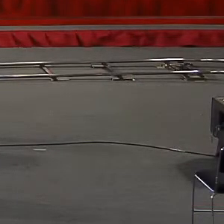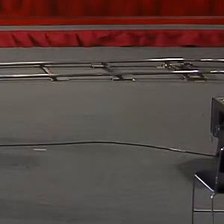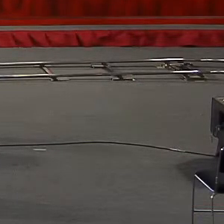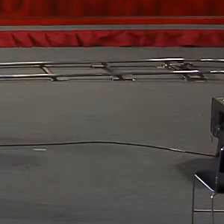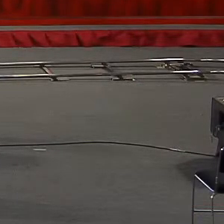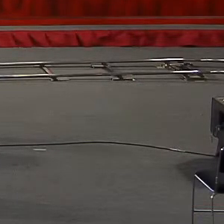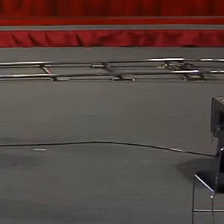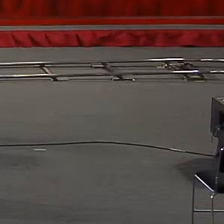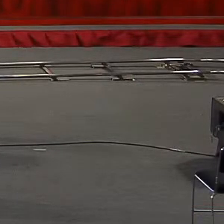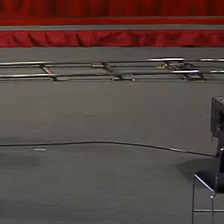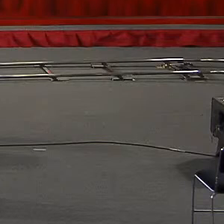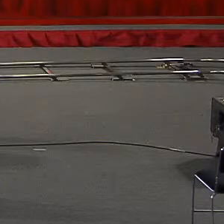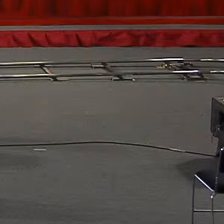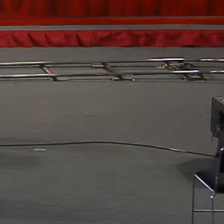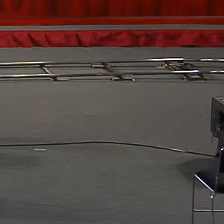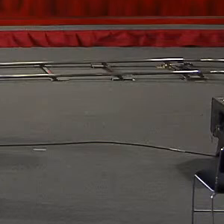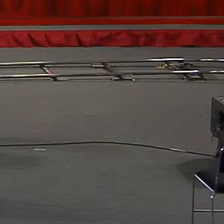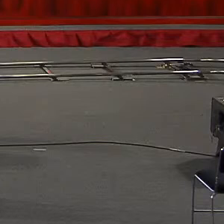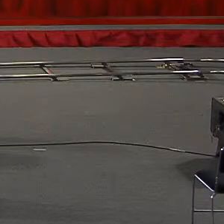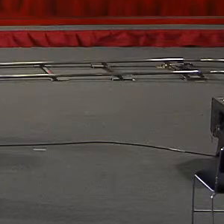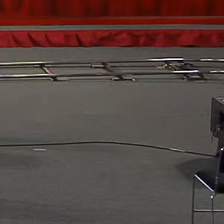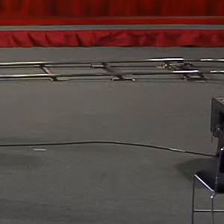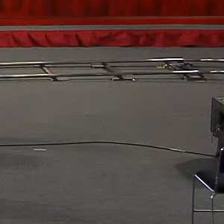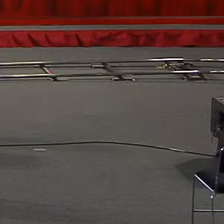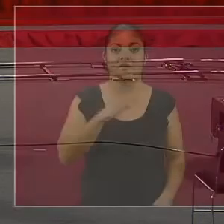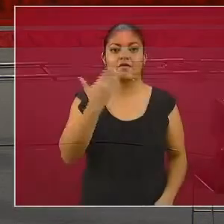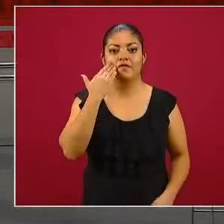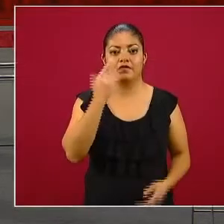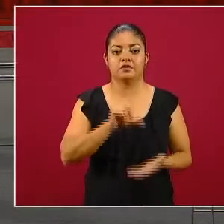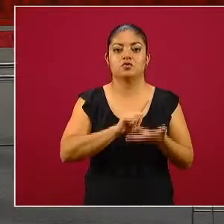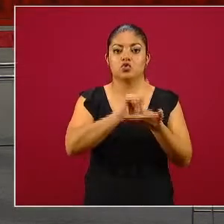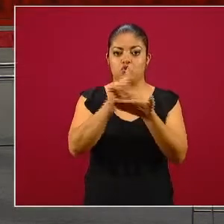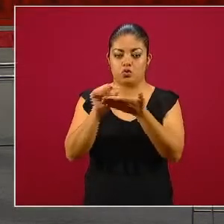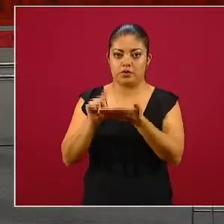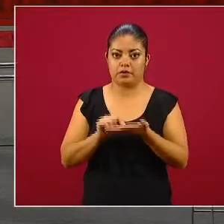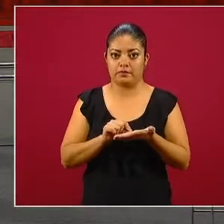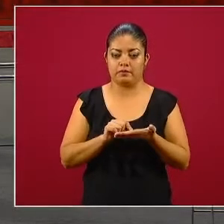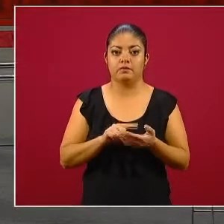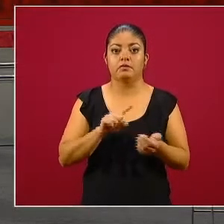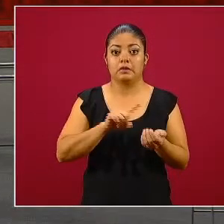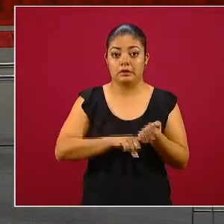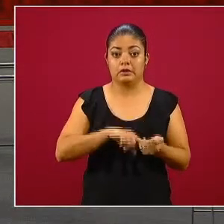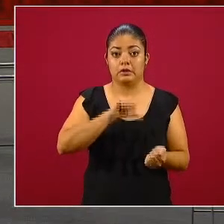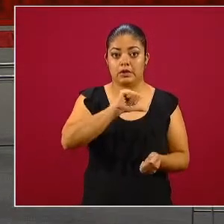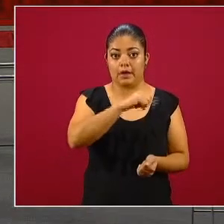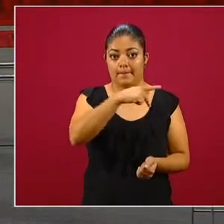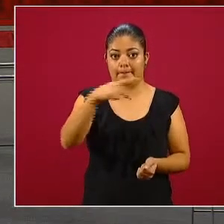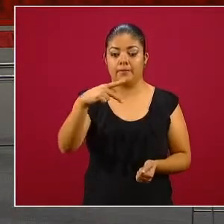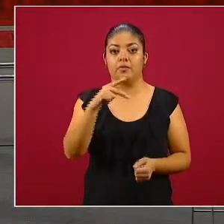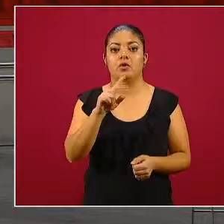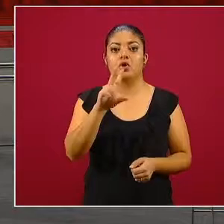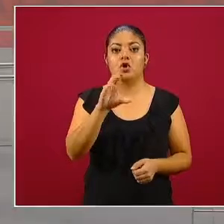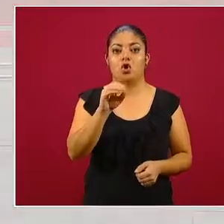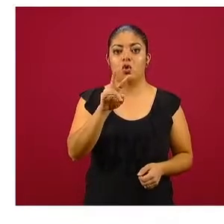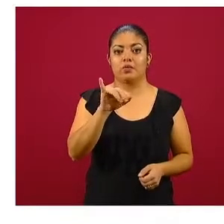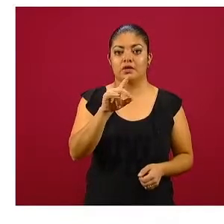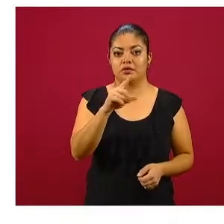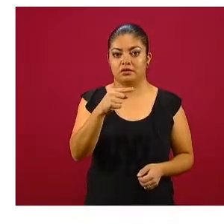esas dos plataformas que son Facebook y Twitter. La aplicación, la app COVID